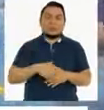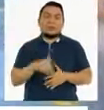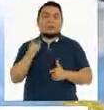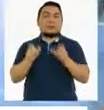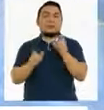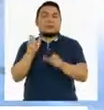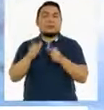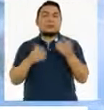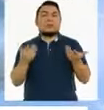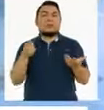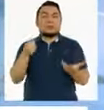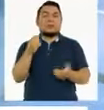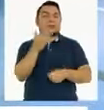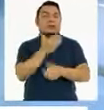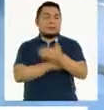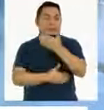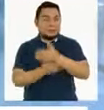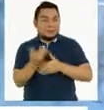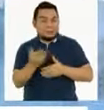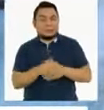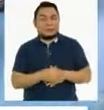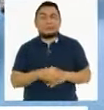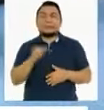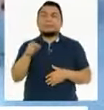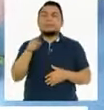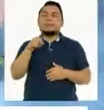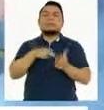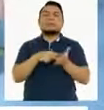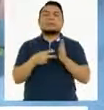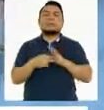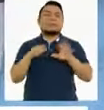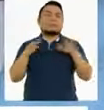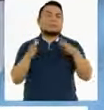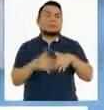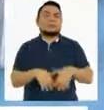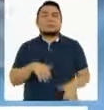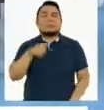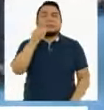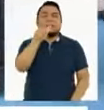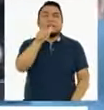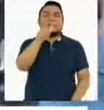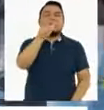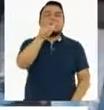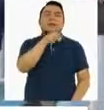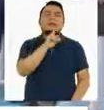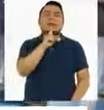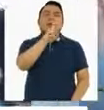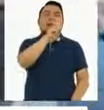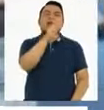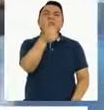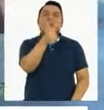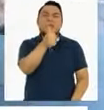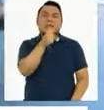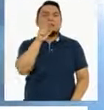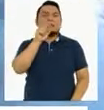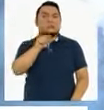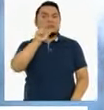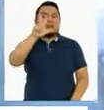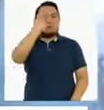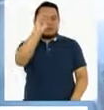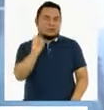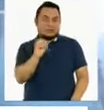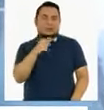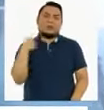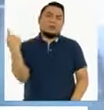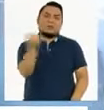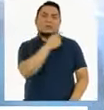de personas con discapacidad, que representan alrededor del 10.3% de toda la población